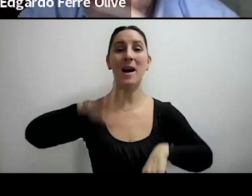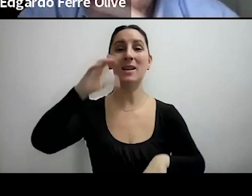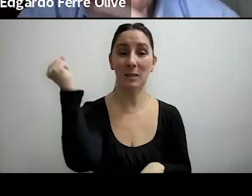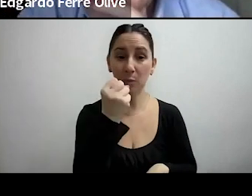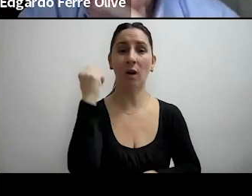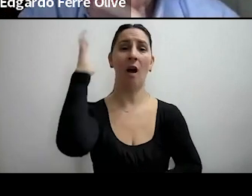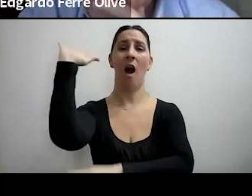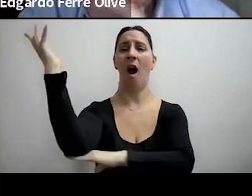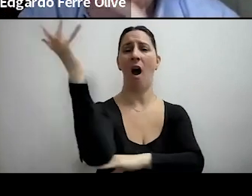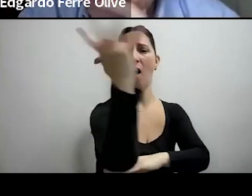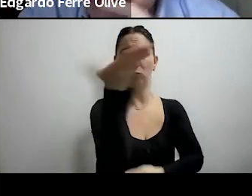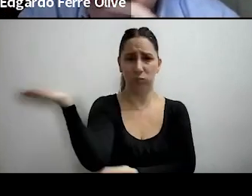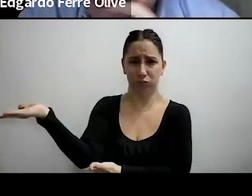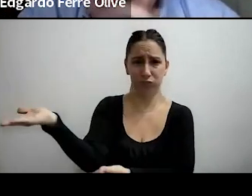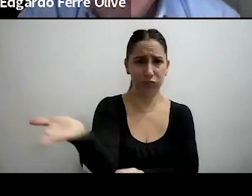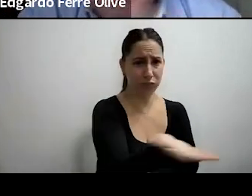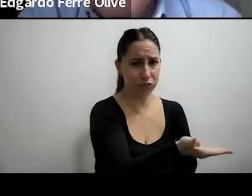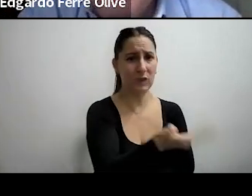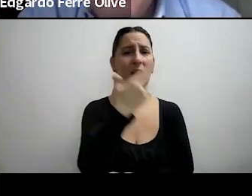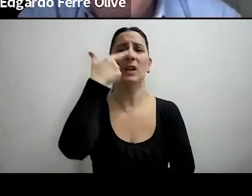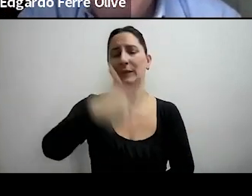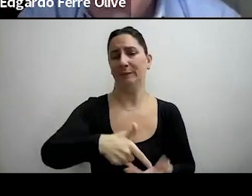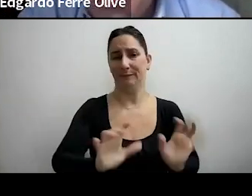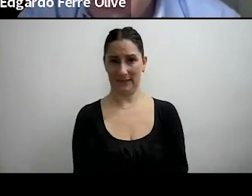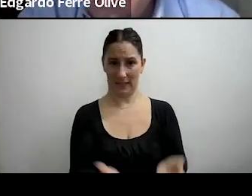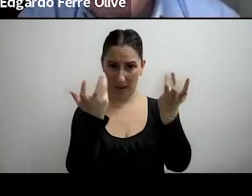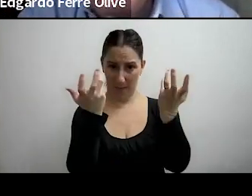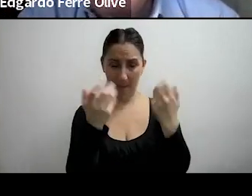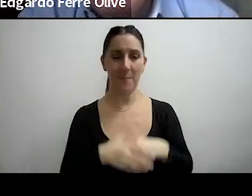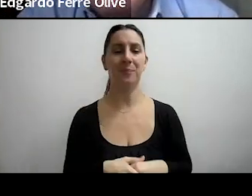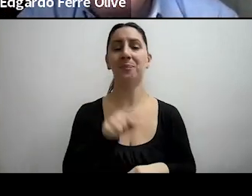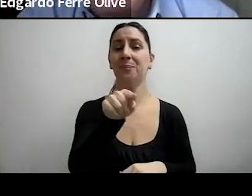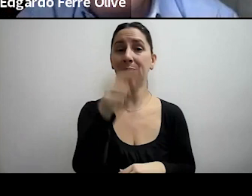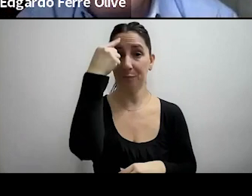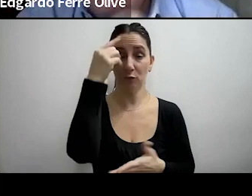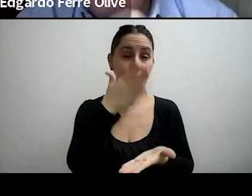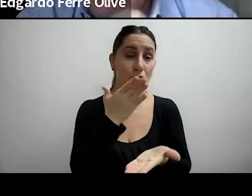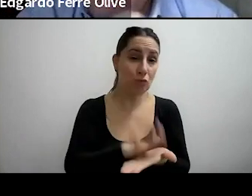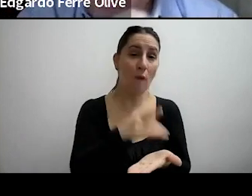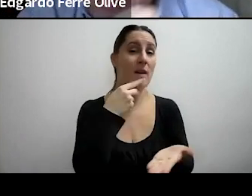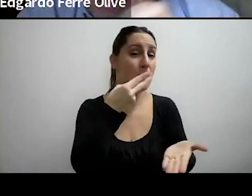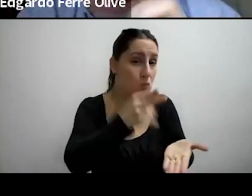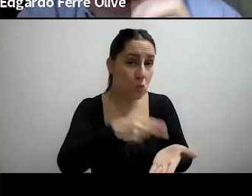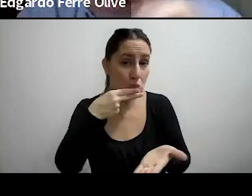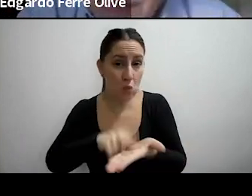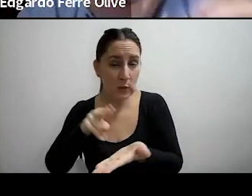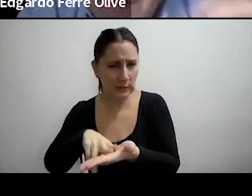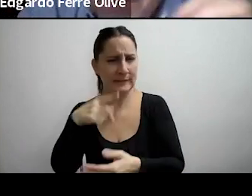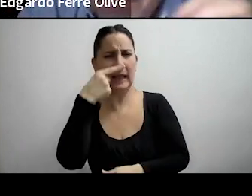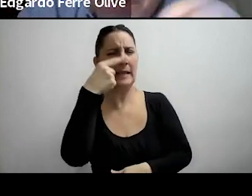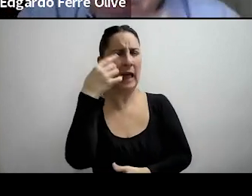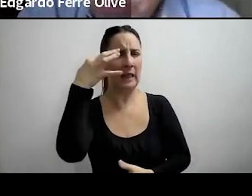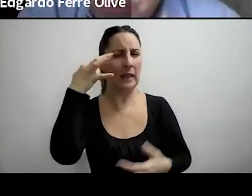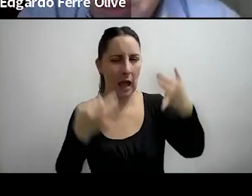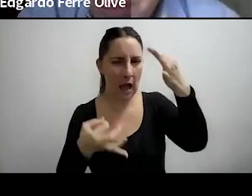deforestación y la quema de combustibles fósiles. Y acá con este tema, desde el punto de vista tributario, es interesante analizarlo y seguir